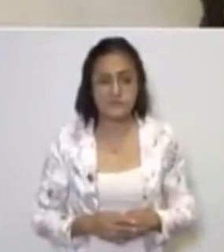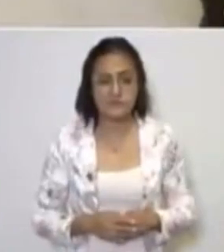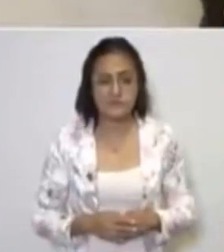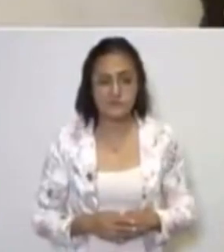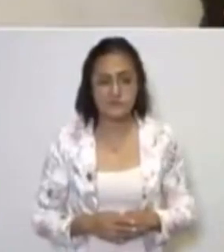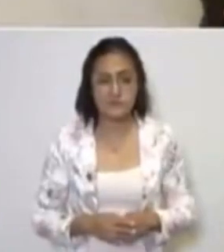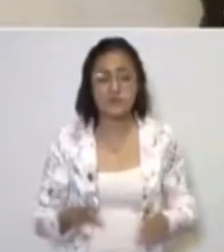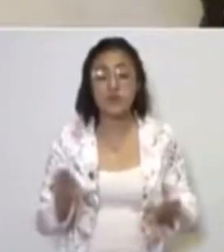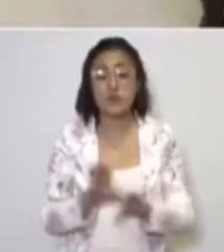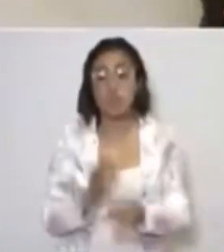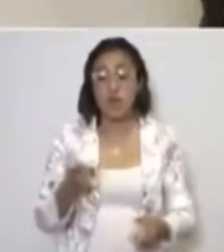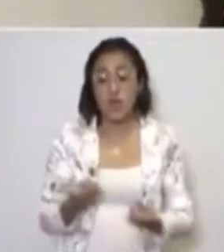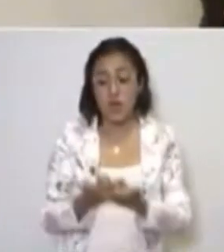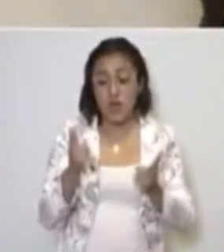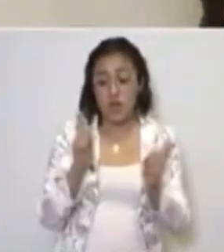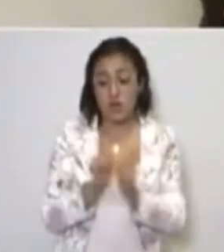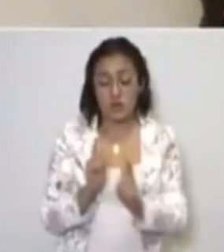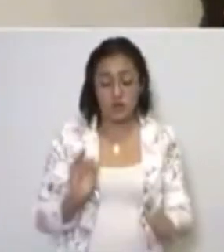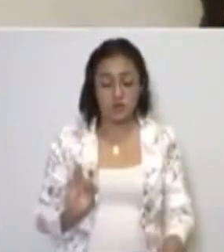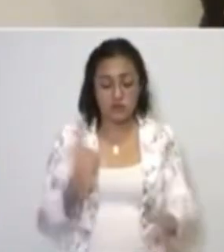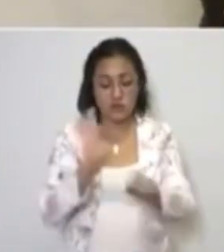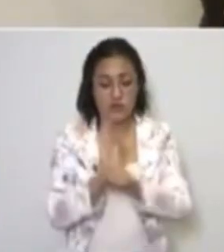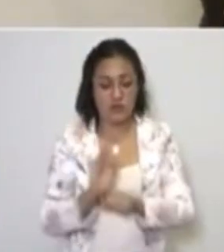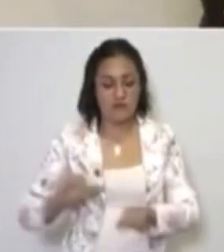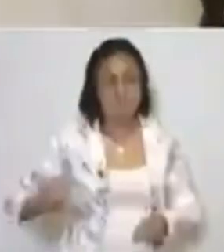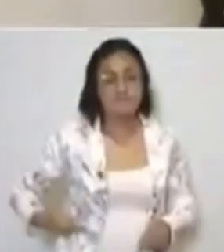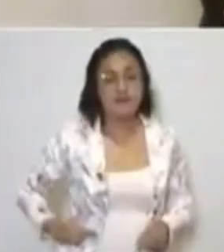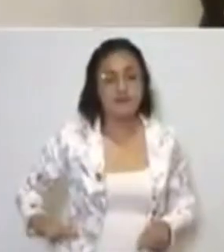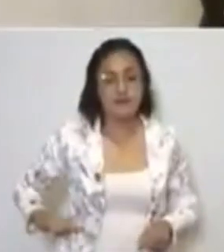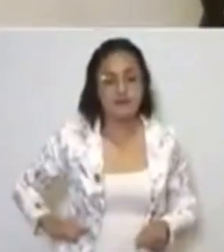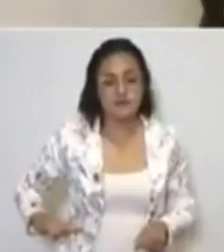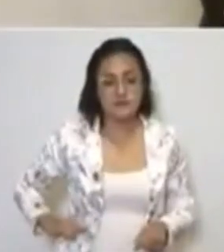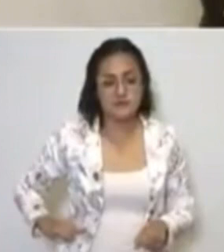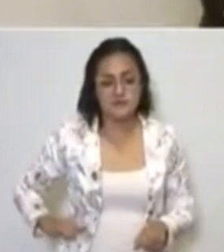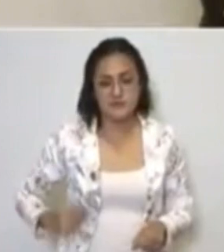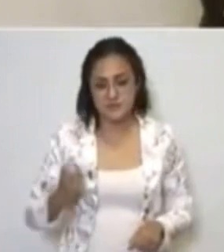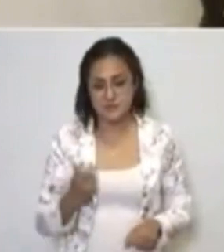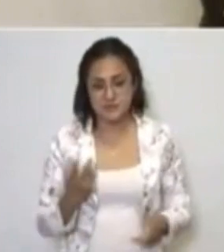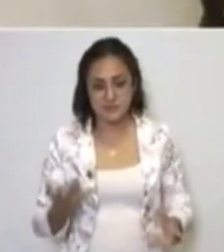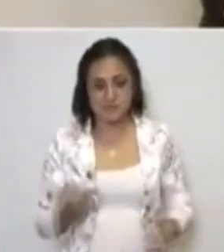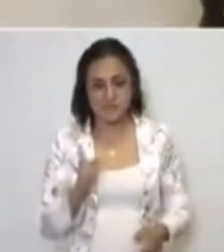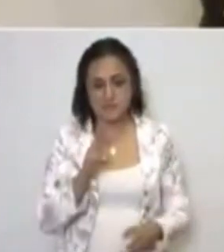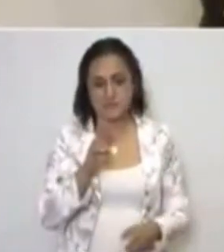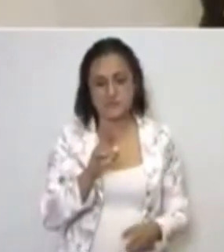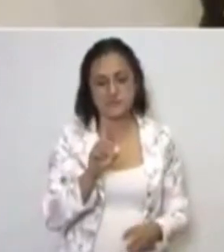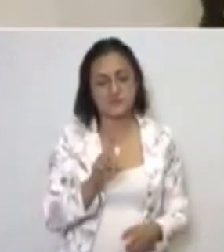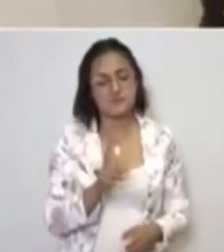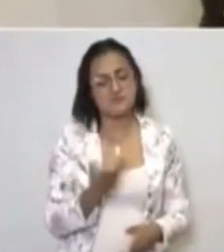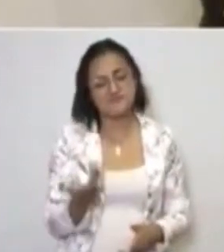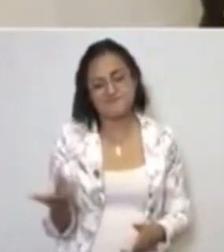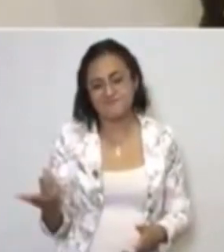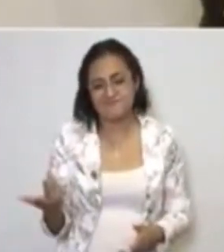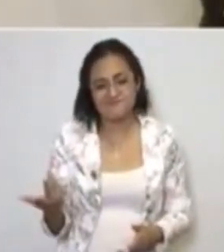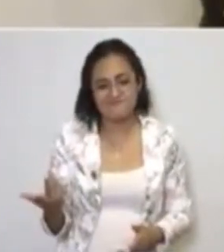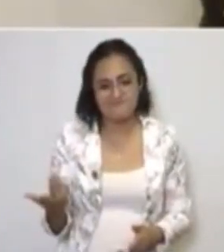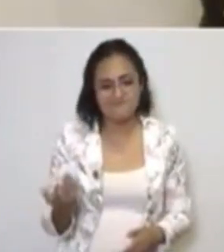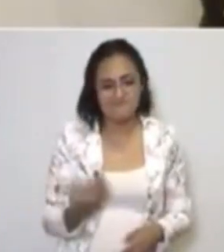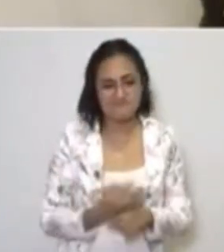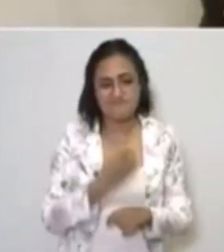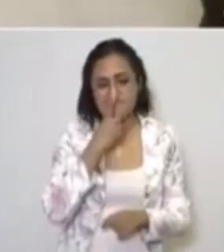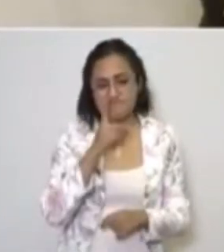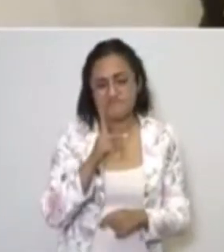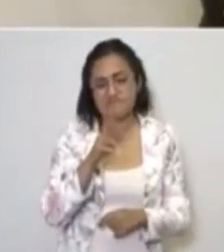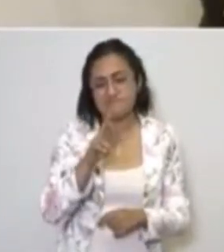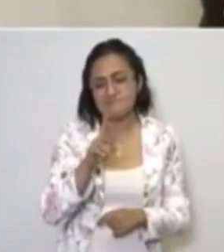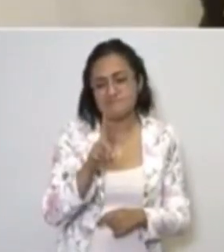Defienden grupos de interés, no lo son. Y el PRD, bueno, pues el PRD, ¿qué podemos decir